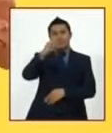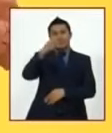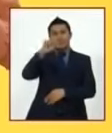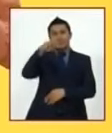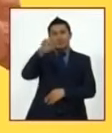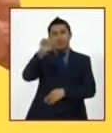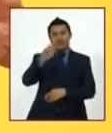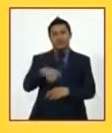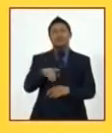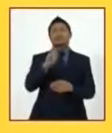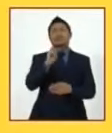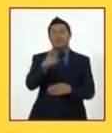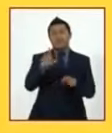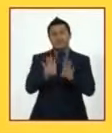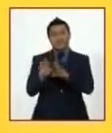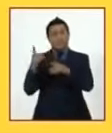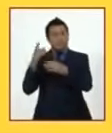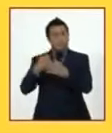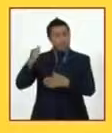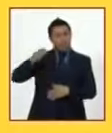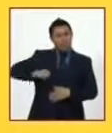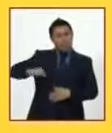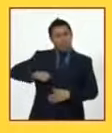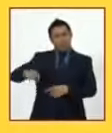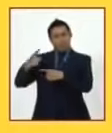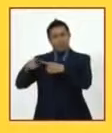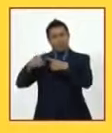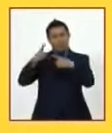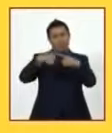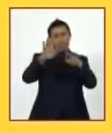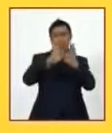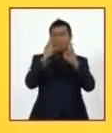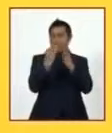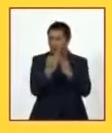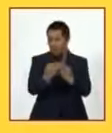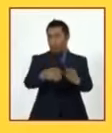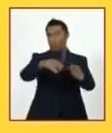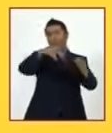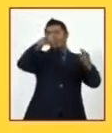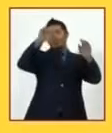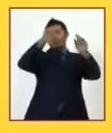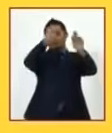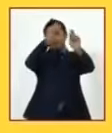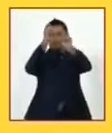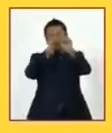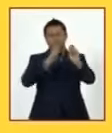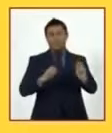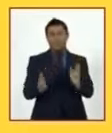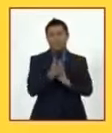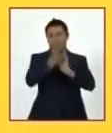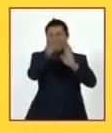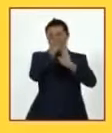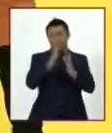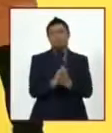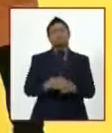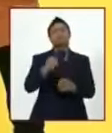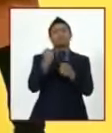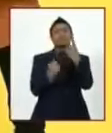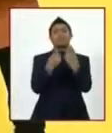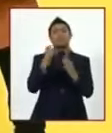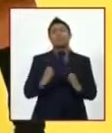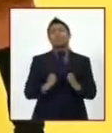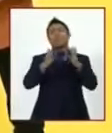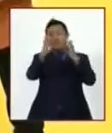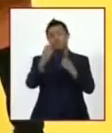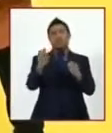estilos arquitectónicos, cuyos edificios aún se pueden contemplar y admirar actualmente. Vamos a ver